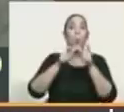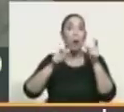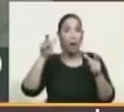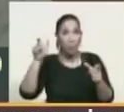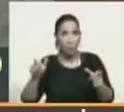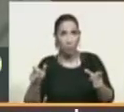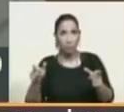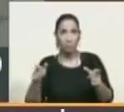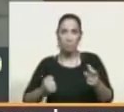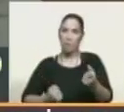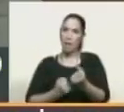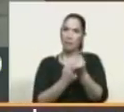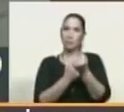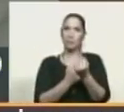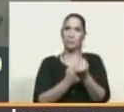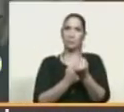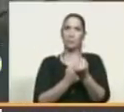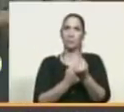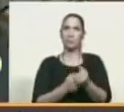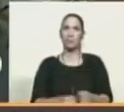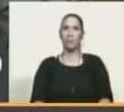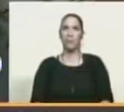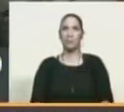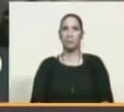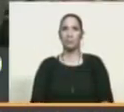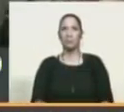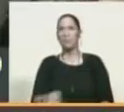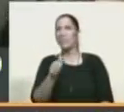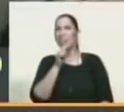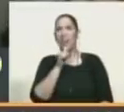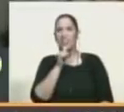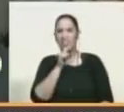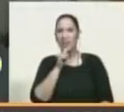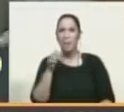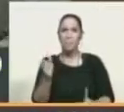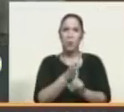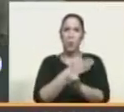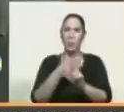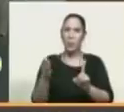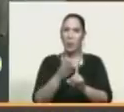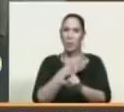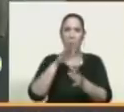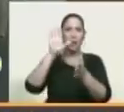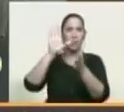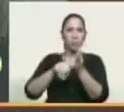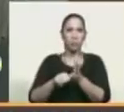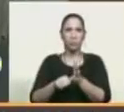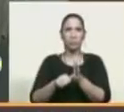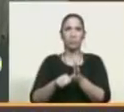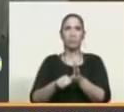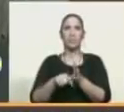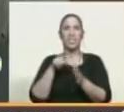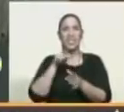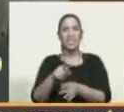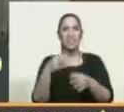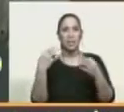De la plata del pueblo. ¿A quién afectaban todos los delitos de esta